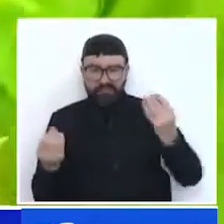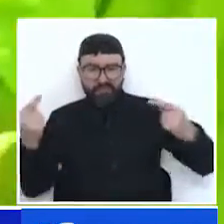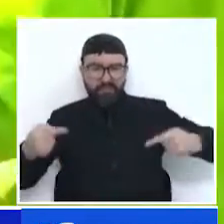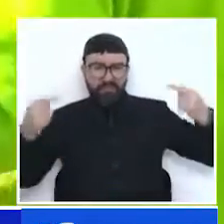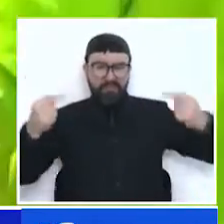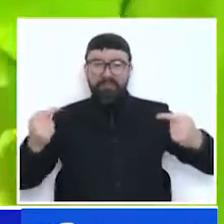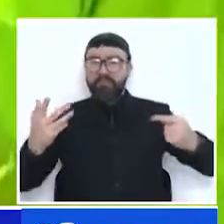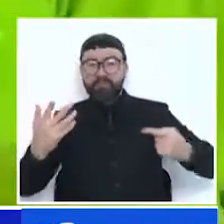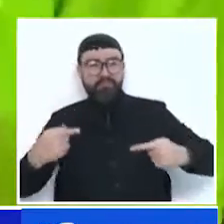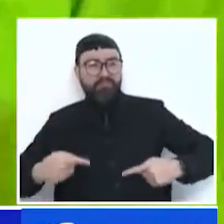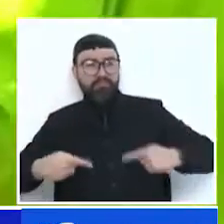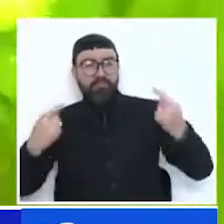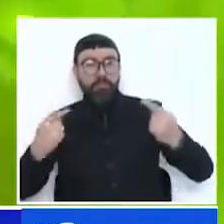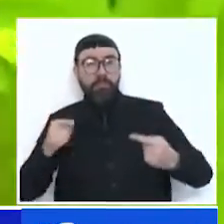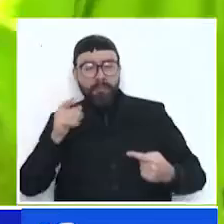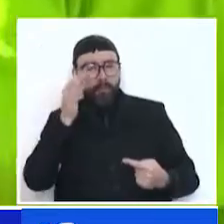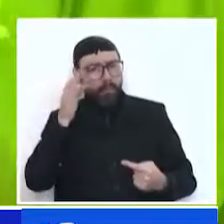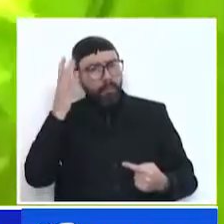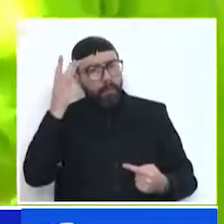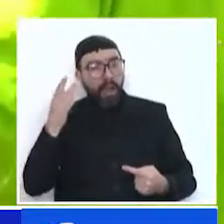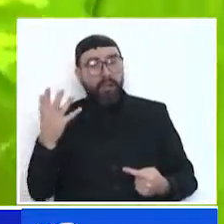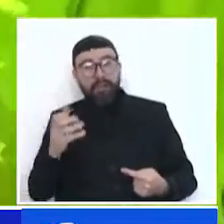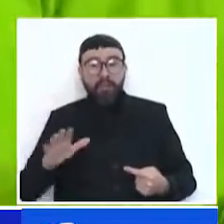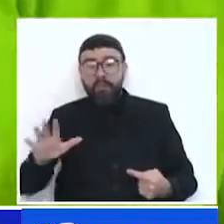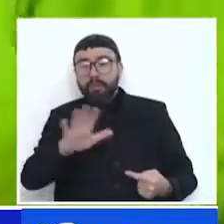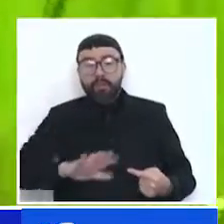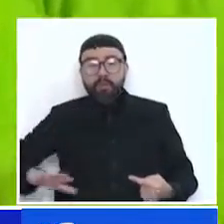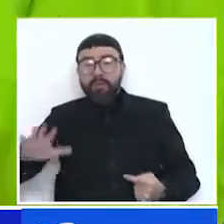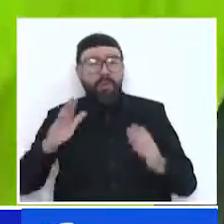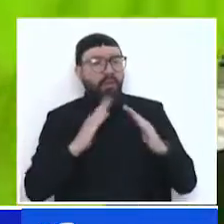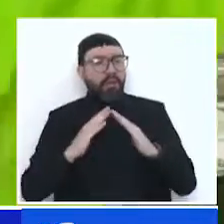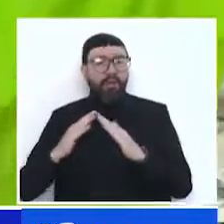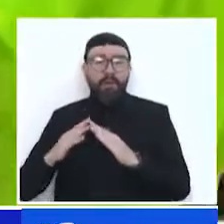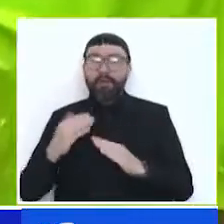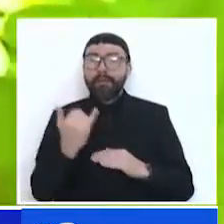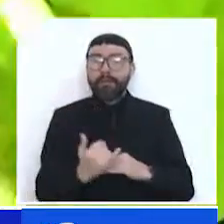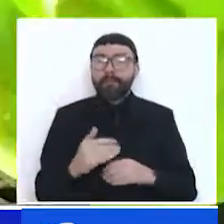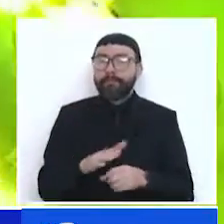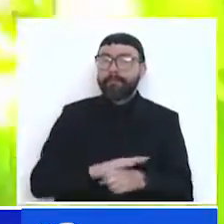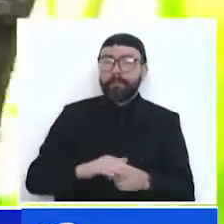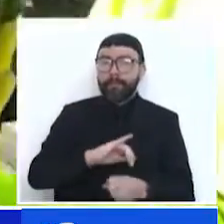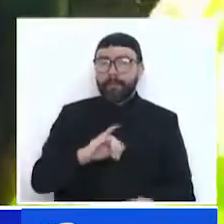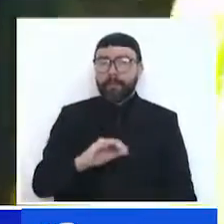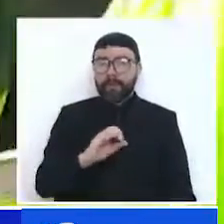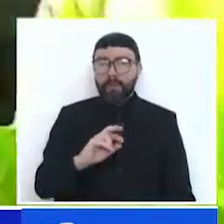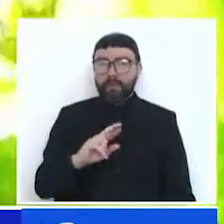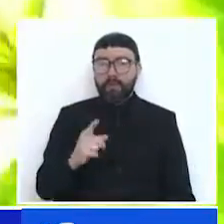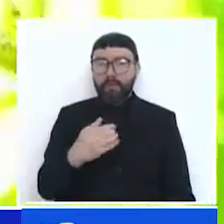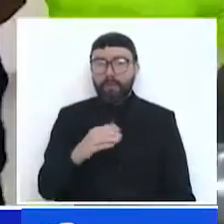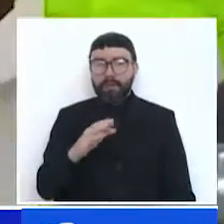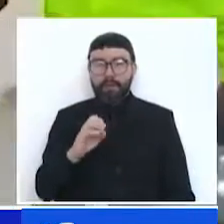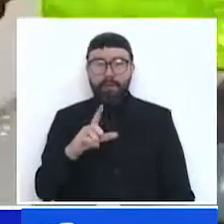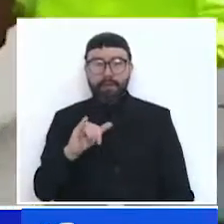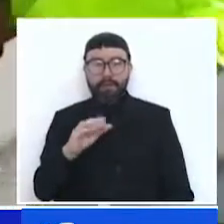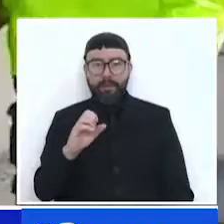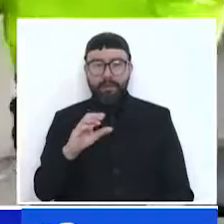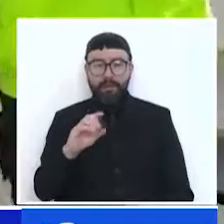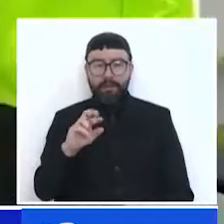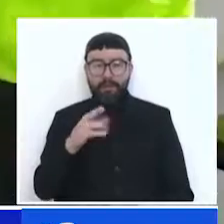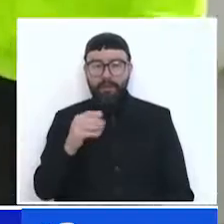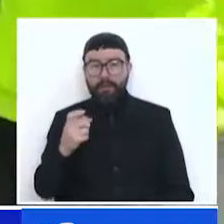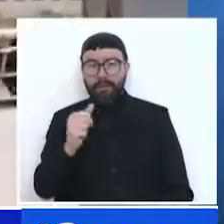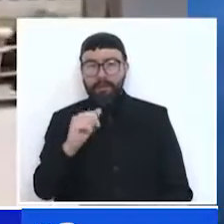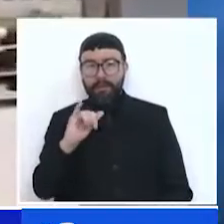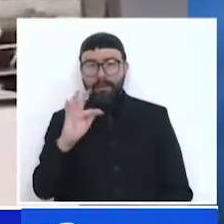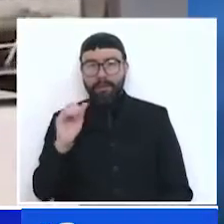cuestiones personales, al parecer por linderos de unos inmuebles en el barrio Jorge Eliezer Gaitán de dicha municipalidad. El hecho se